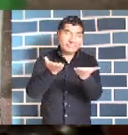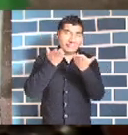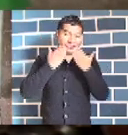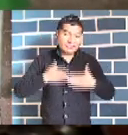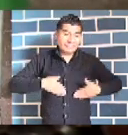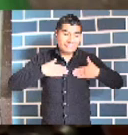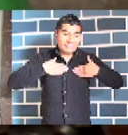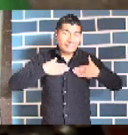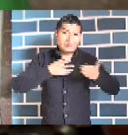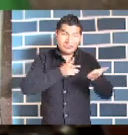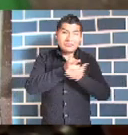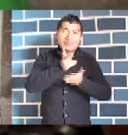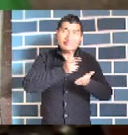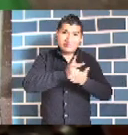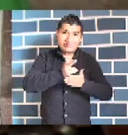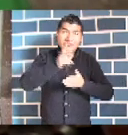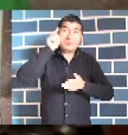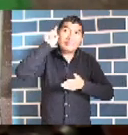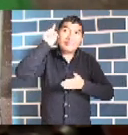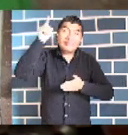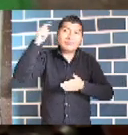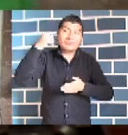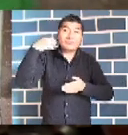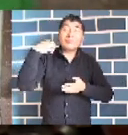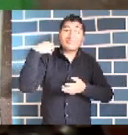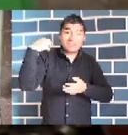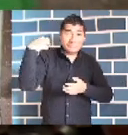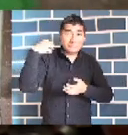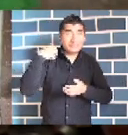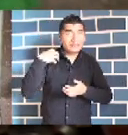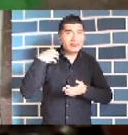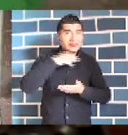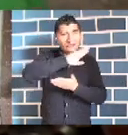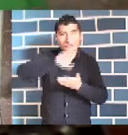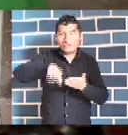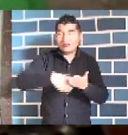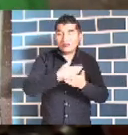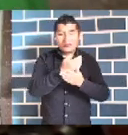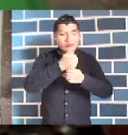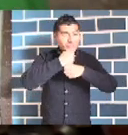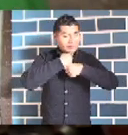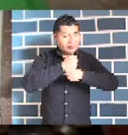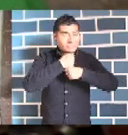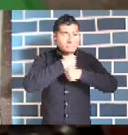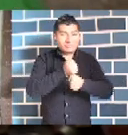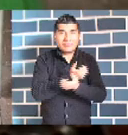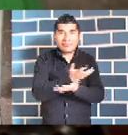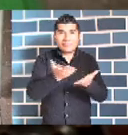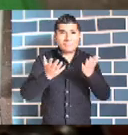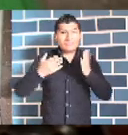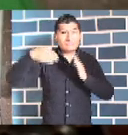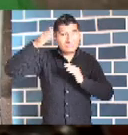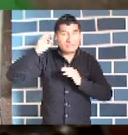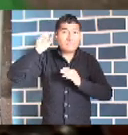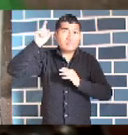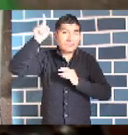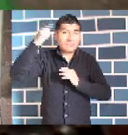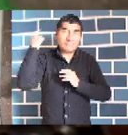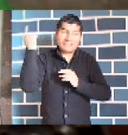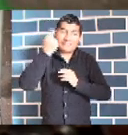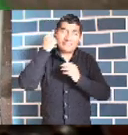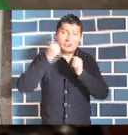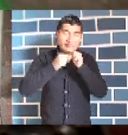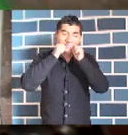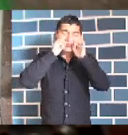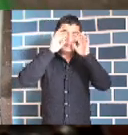verdadera y quien es dueño de todo lo creado dios siempre nos